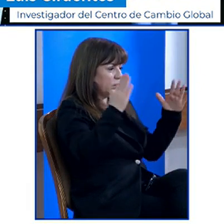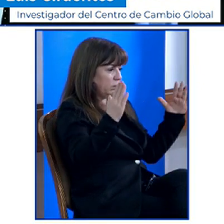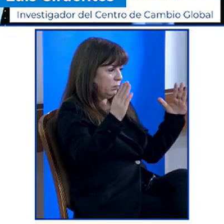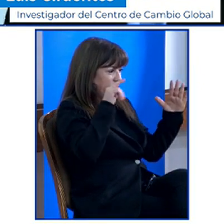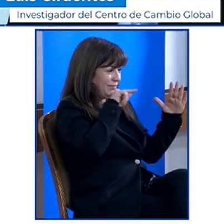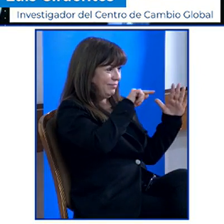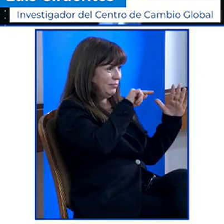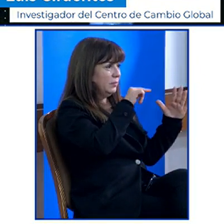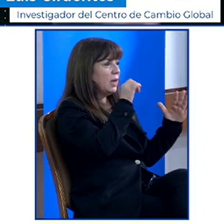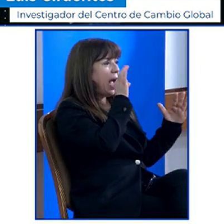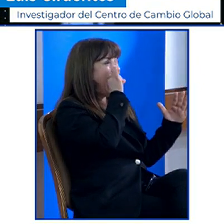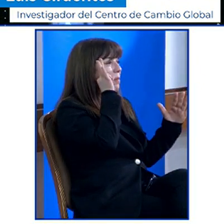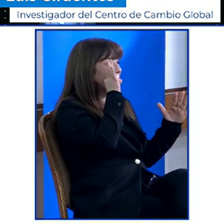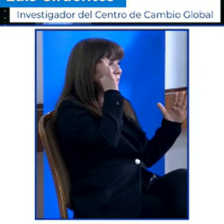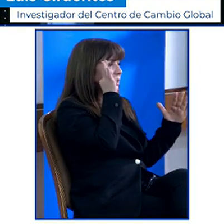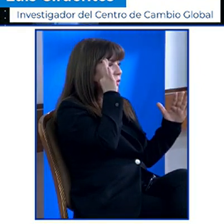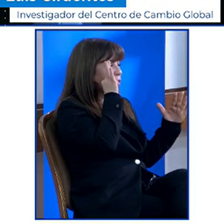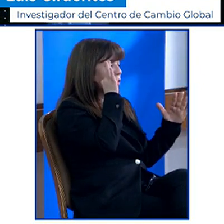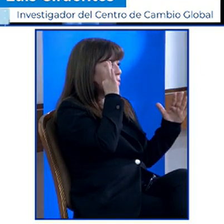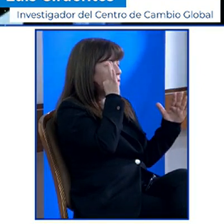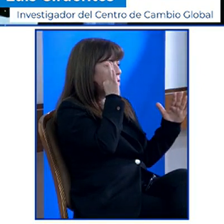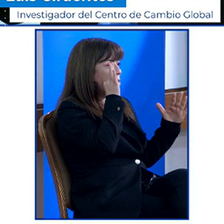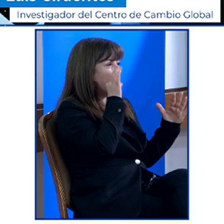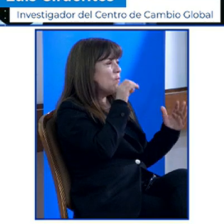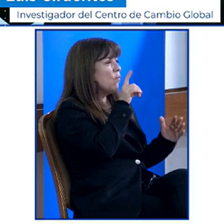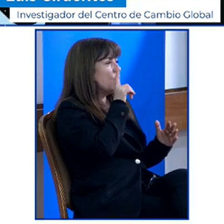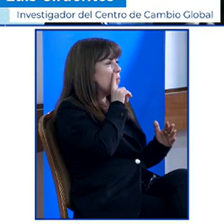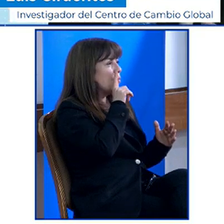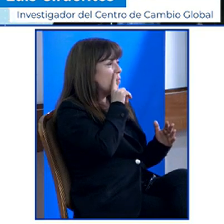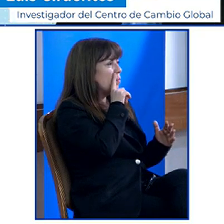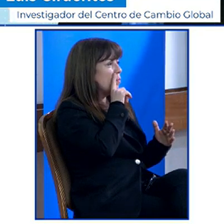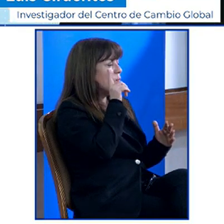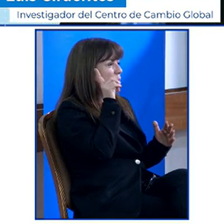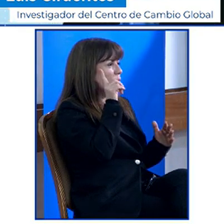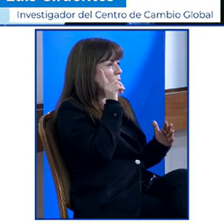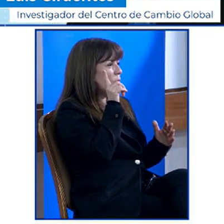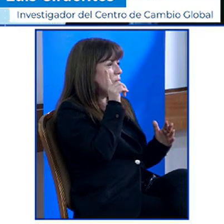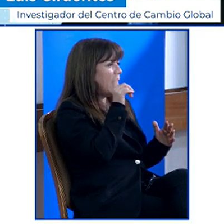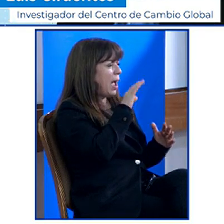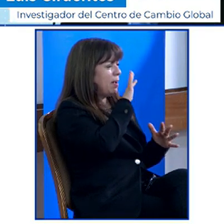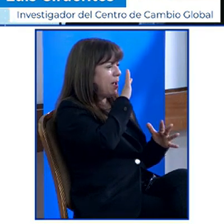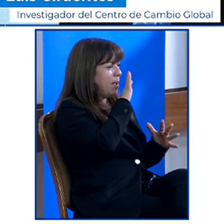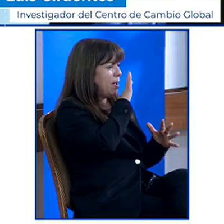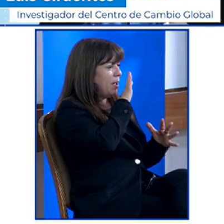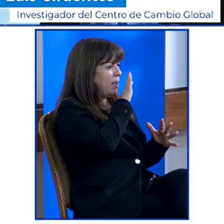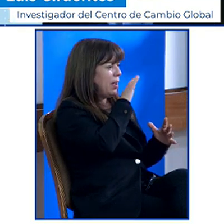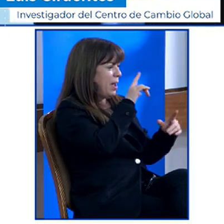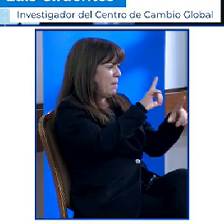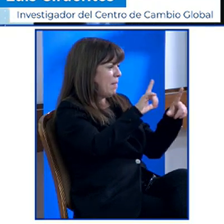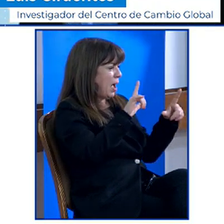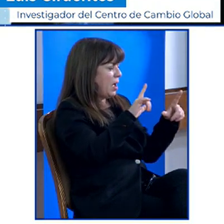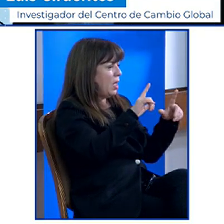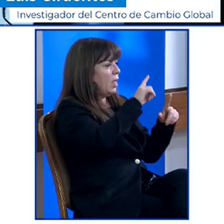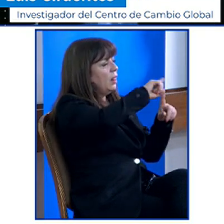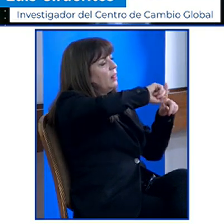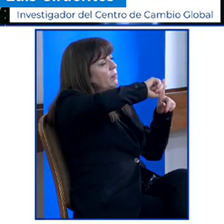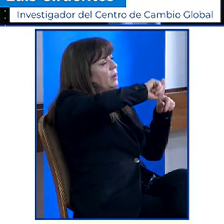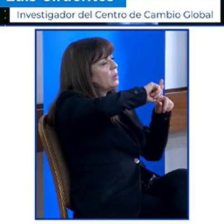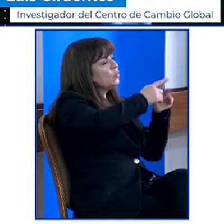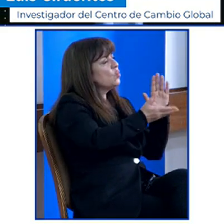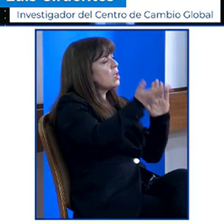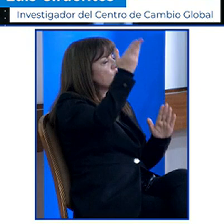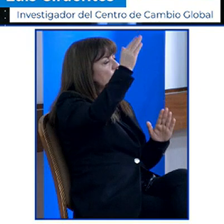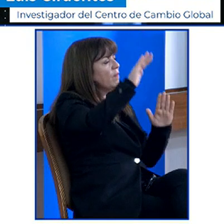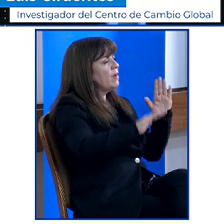eso amarillo tenía un cierto gradiente. Ahí imaginen la temperatura, sube, baja,